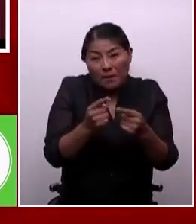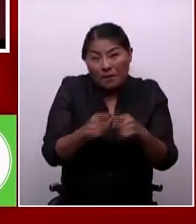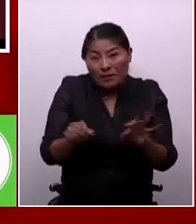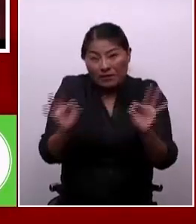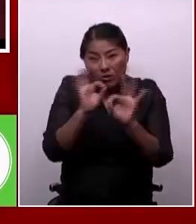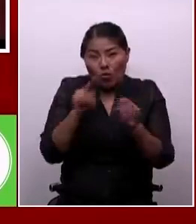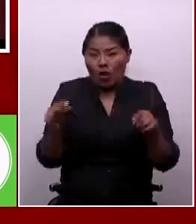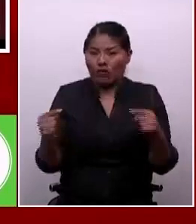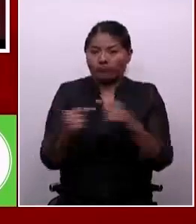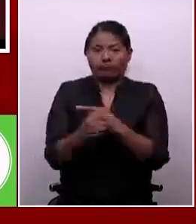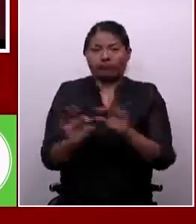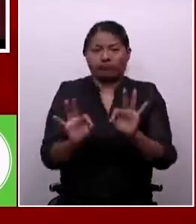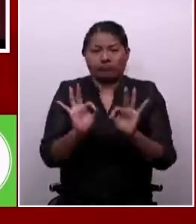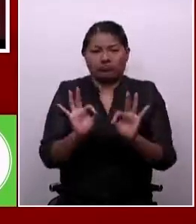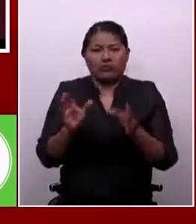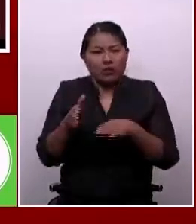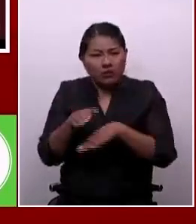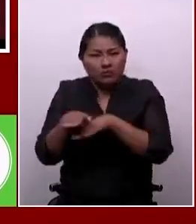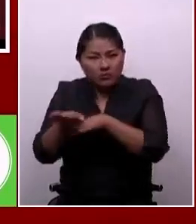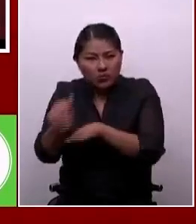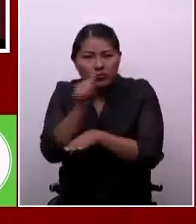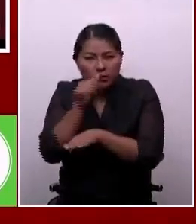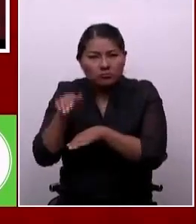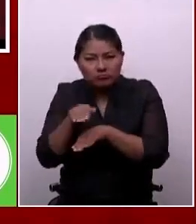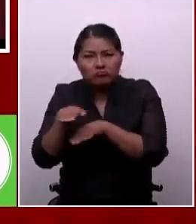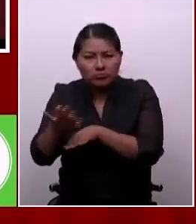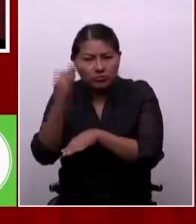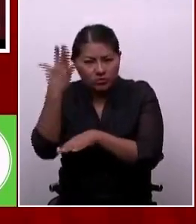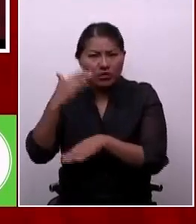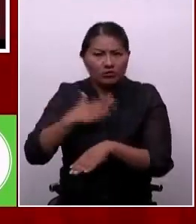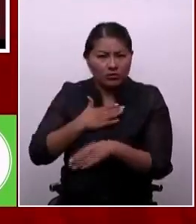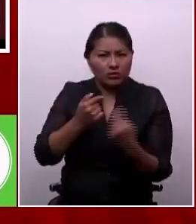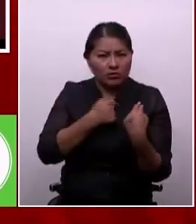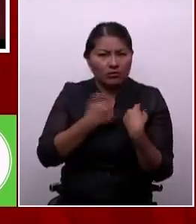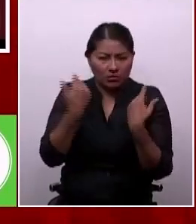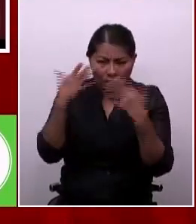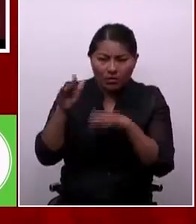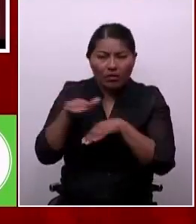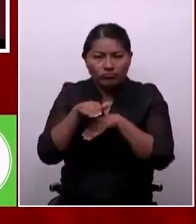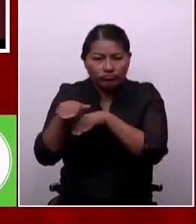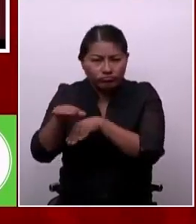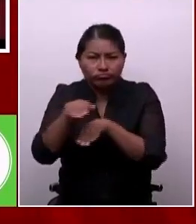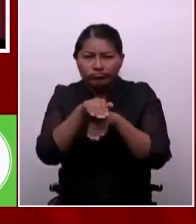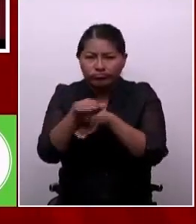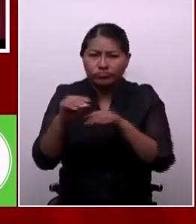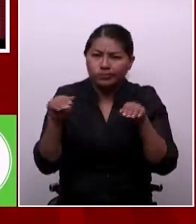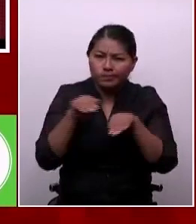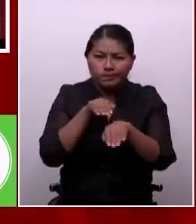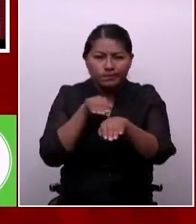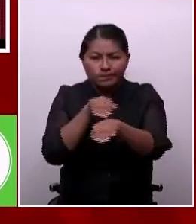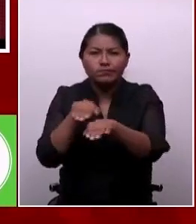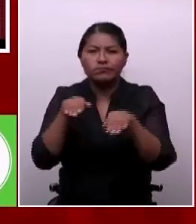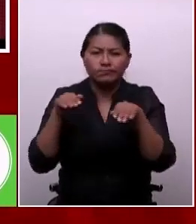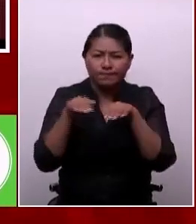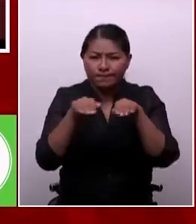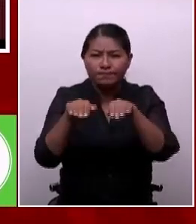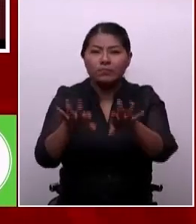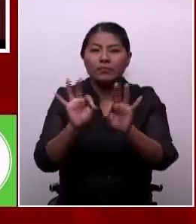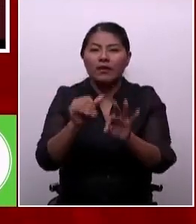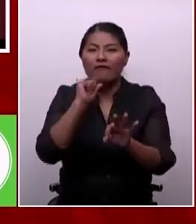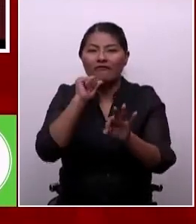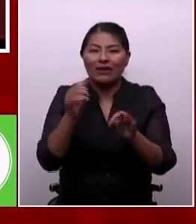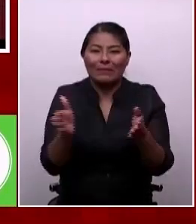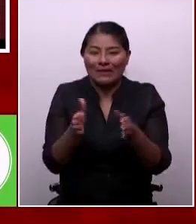se contrapone con el servicio privado nosotros ya tenemos líneas dedicadas al transporte masivo lo que pasa es que es insuficiente